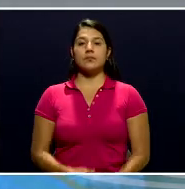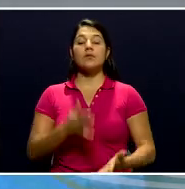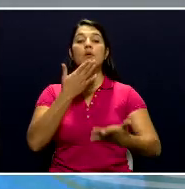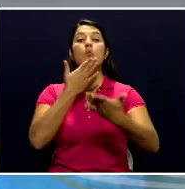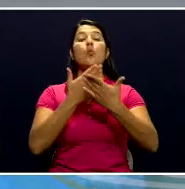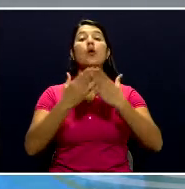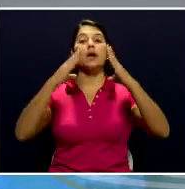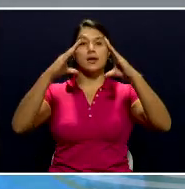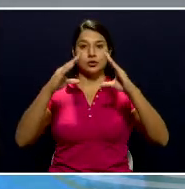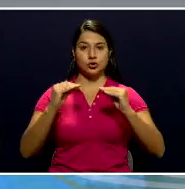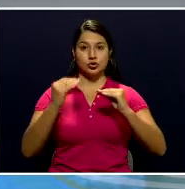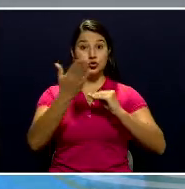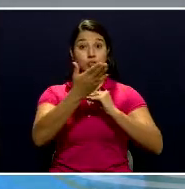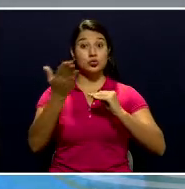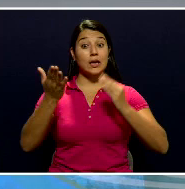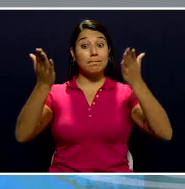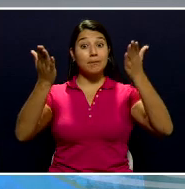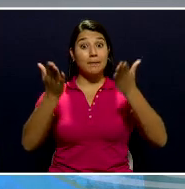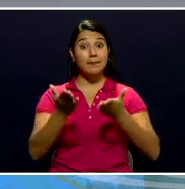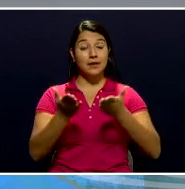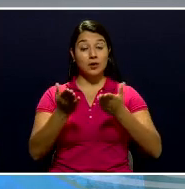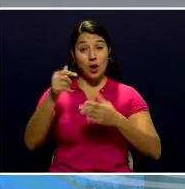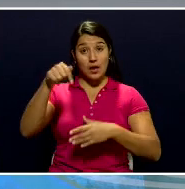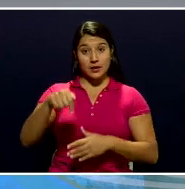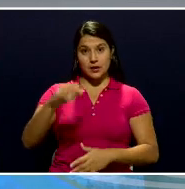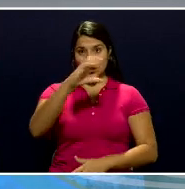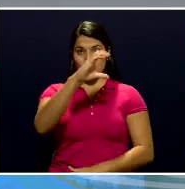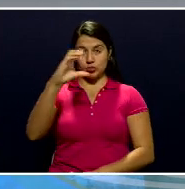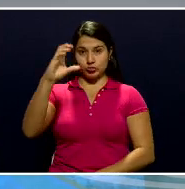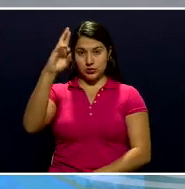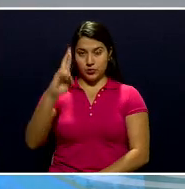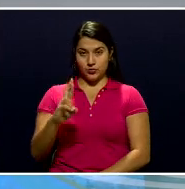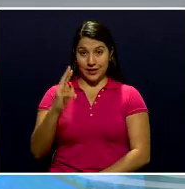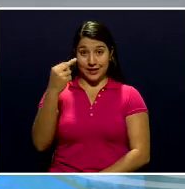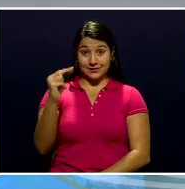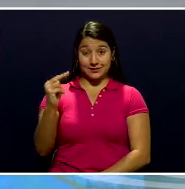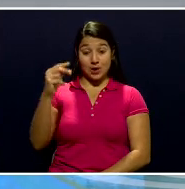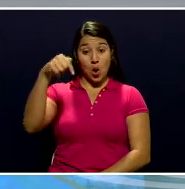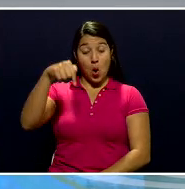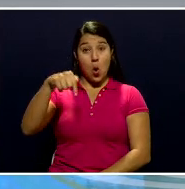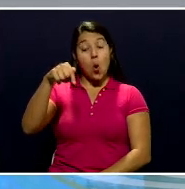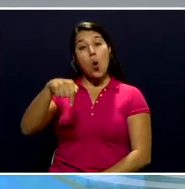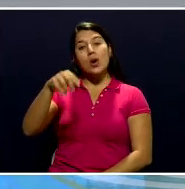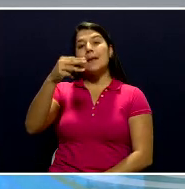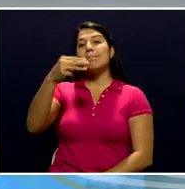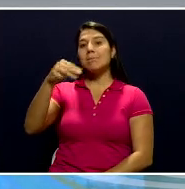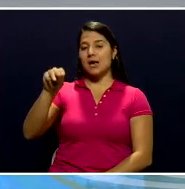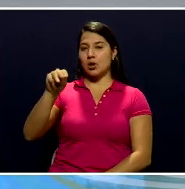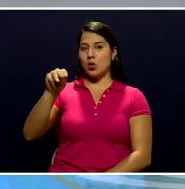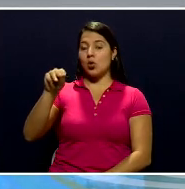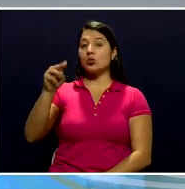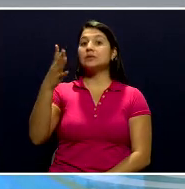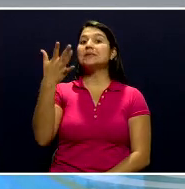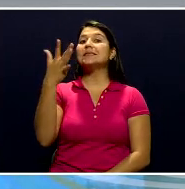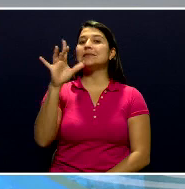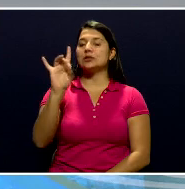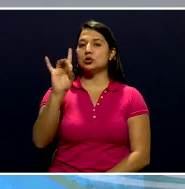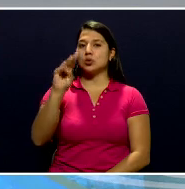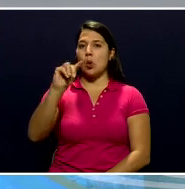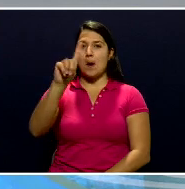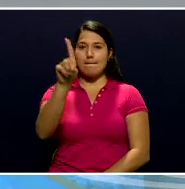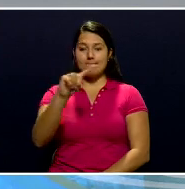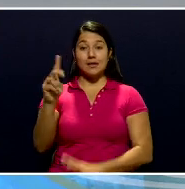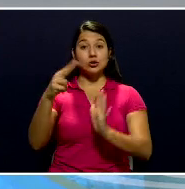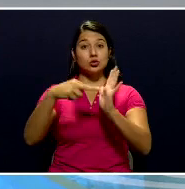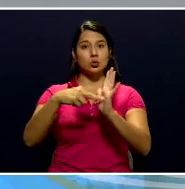Buenas noches, bienvenidos a la edición estelar de Costa Rica Noticias de este miércoles 18 de marzo